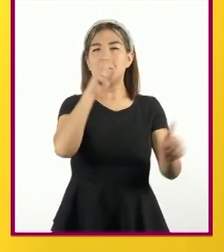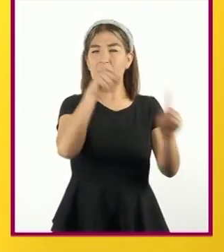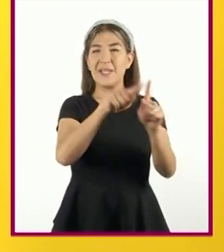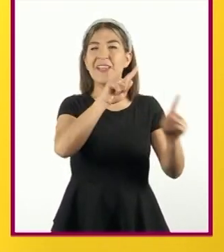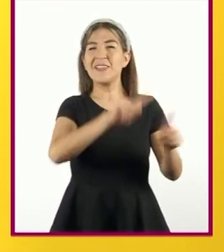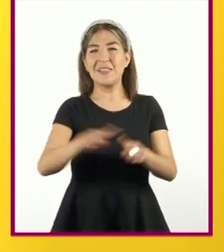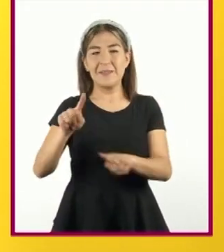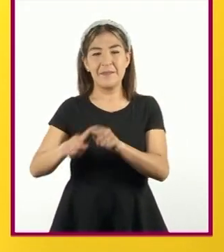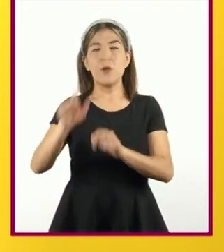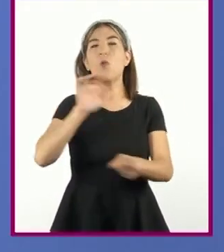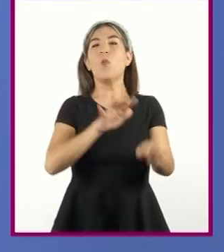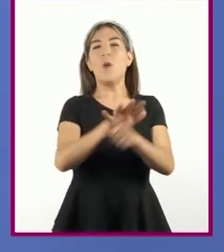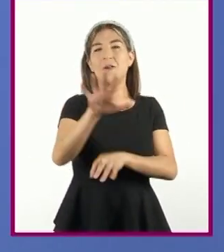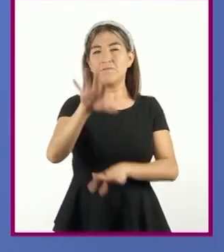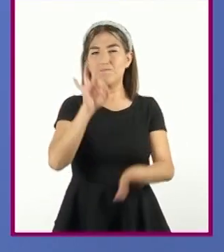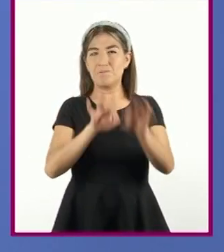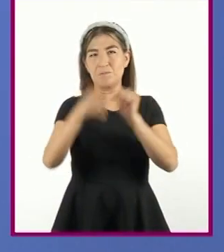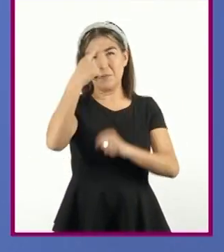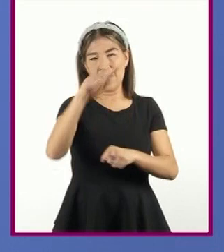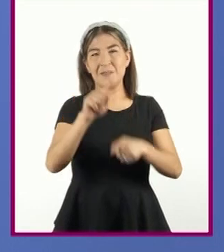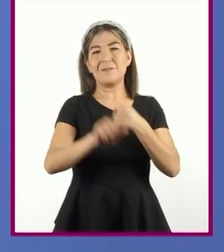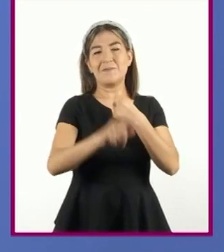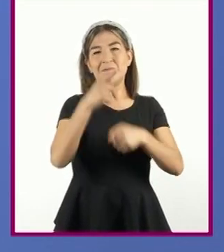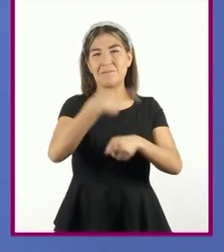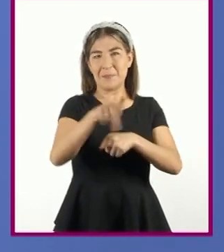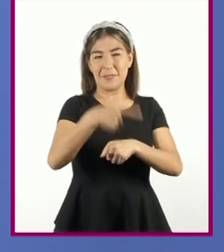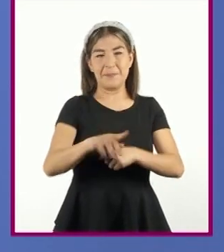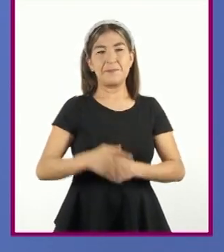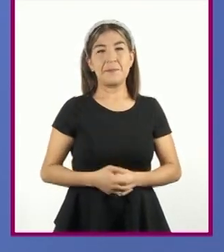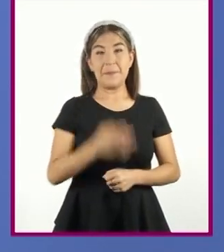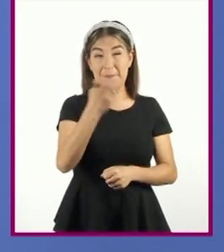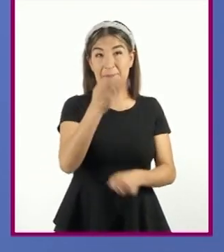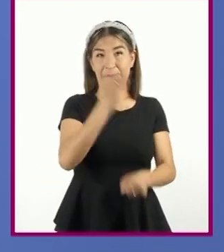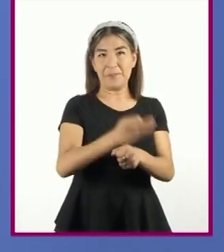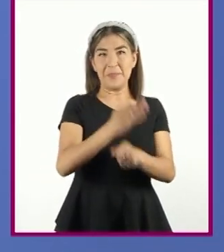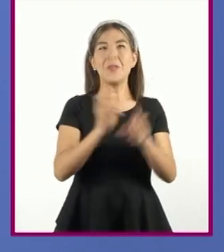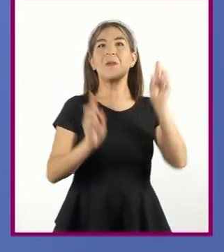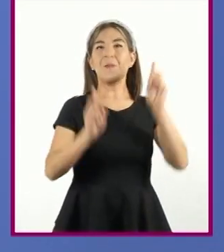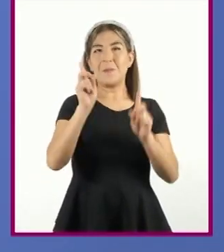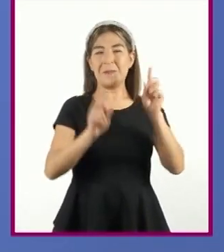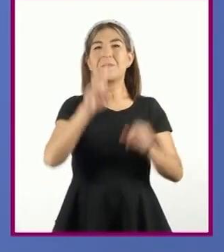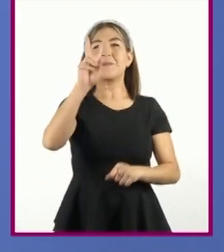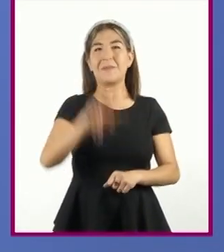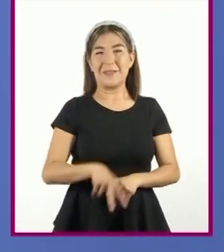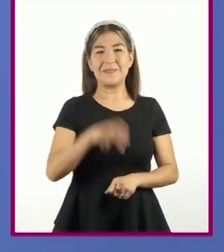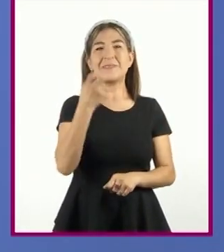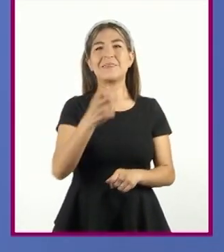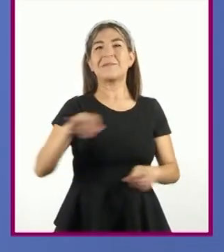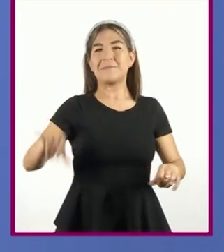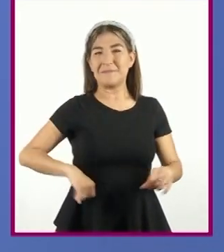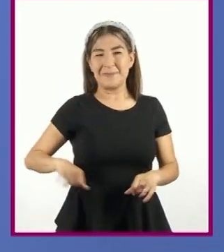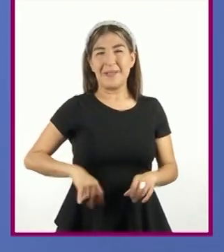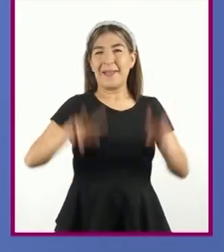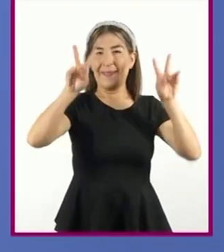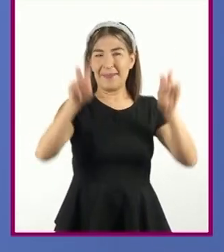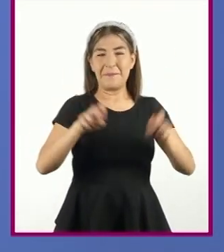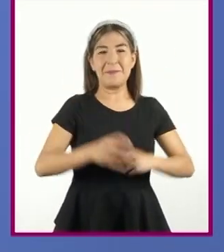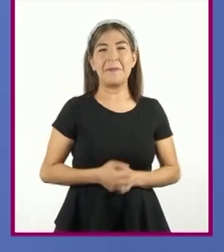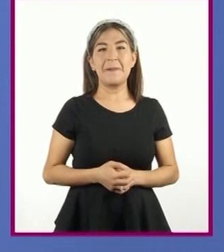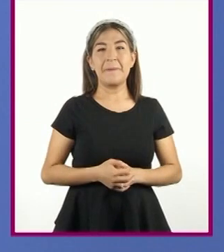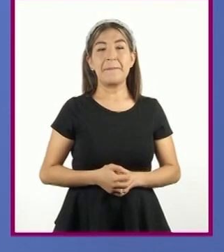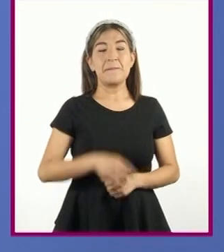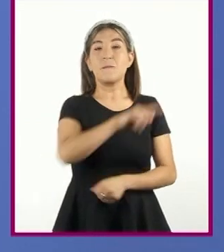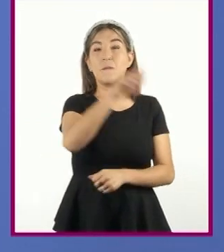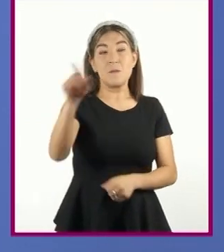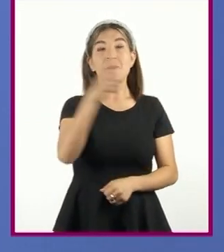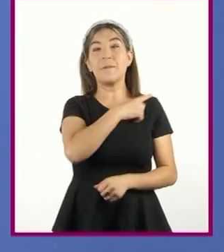distintos tipos de riesgos. Sin duda, es un tema bastante interesante. Recuerden que es importante